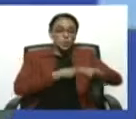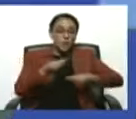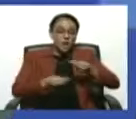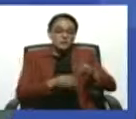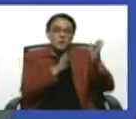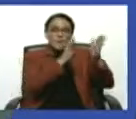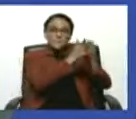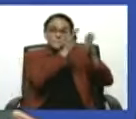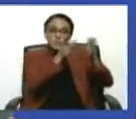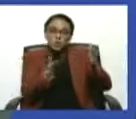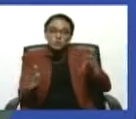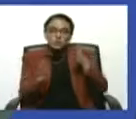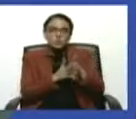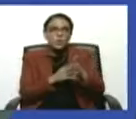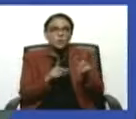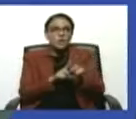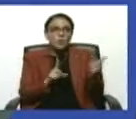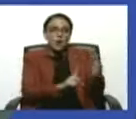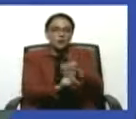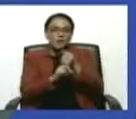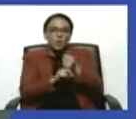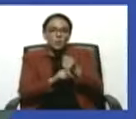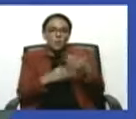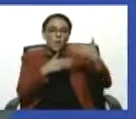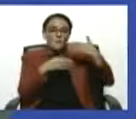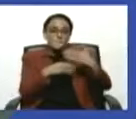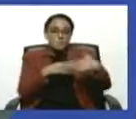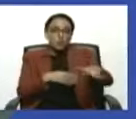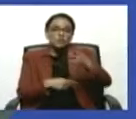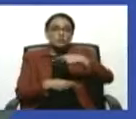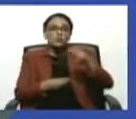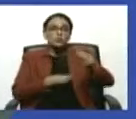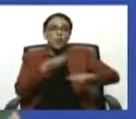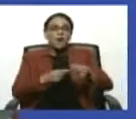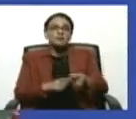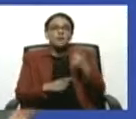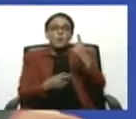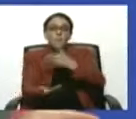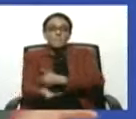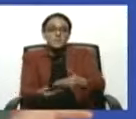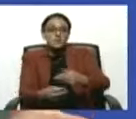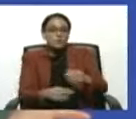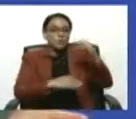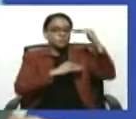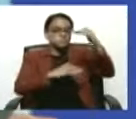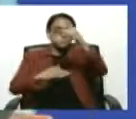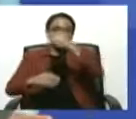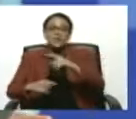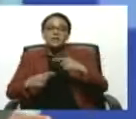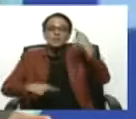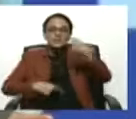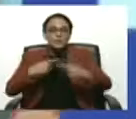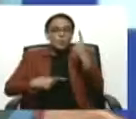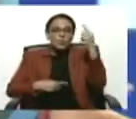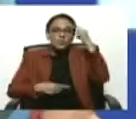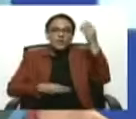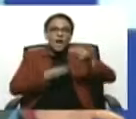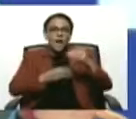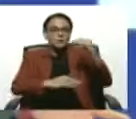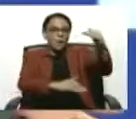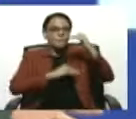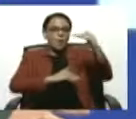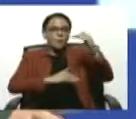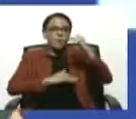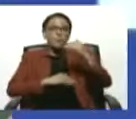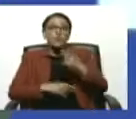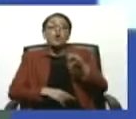ya al camino del 1 millón de barriles diarios para el desarrollo nacional, en un proceso de recuperación muy duro, porque ustedes saben